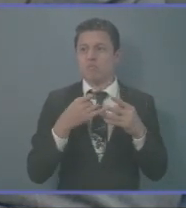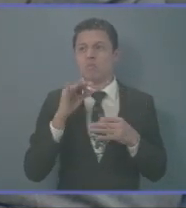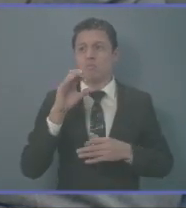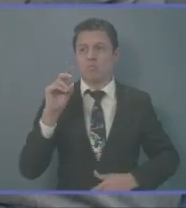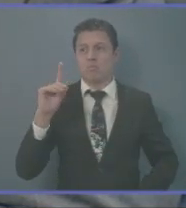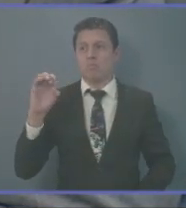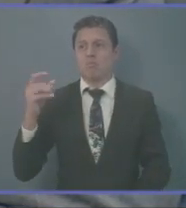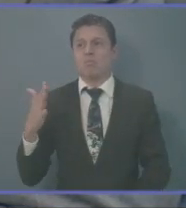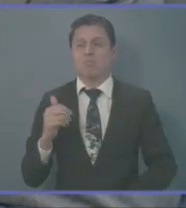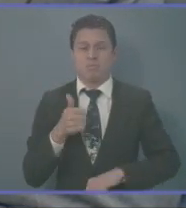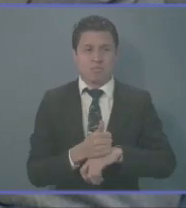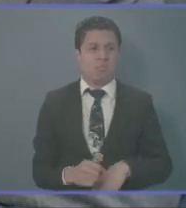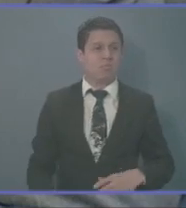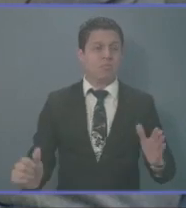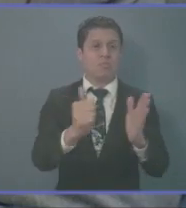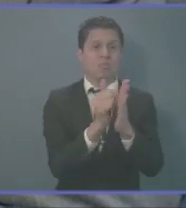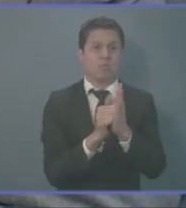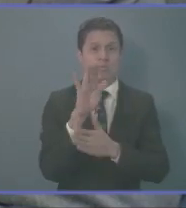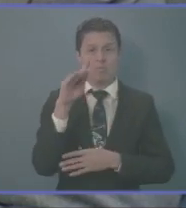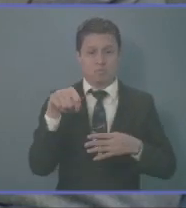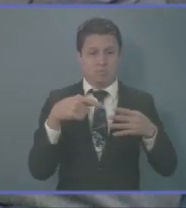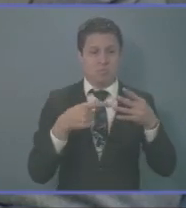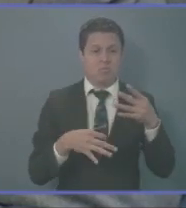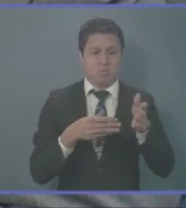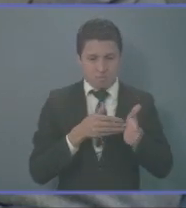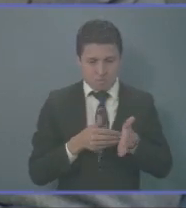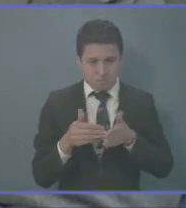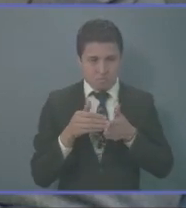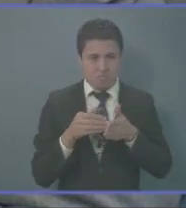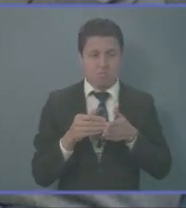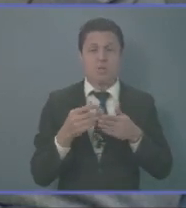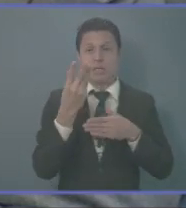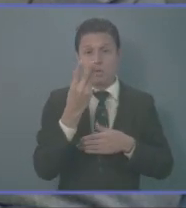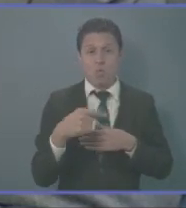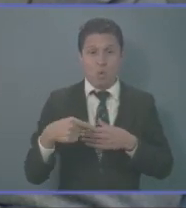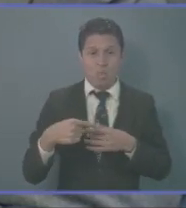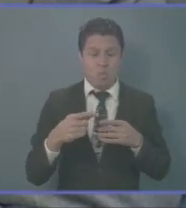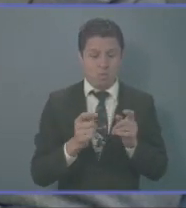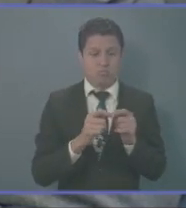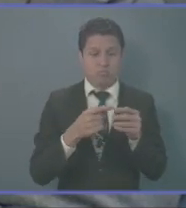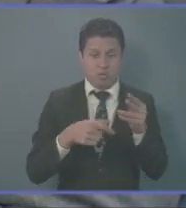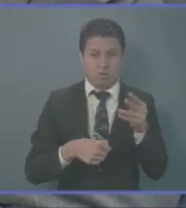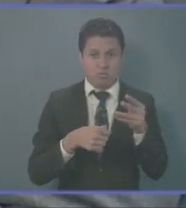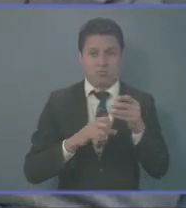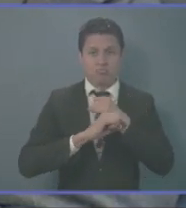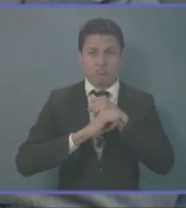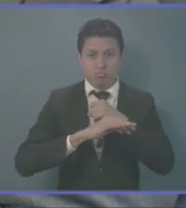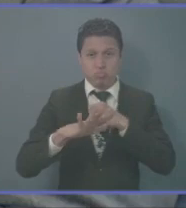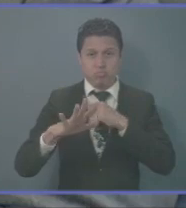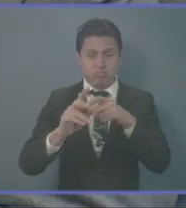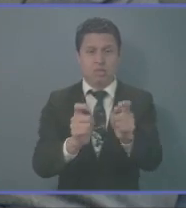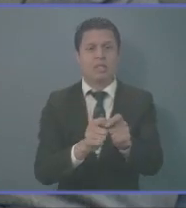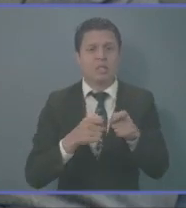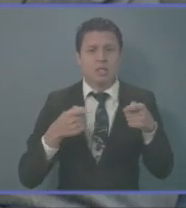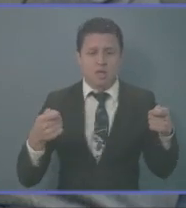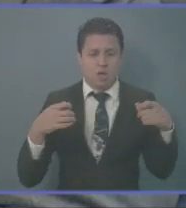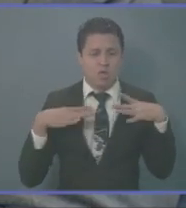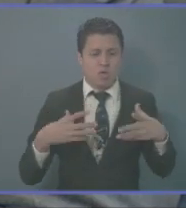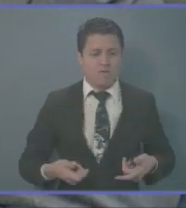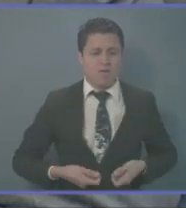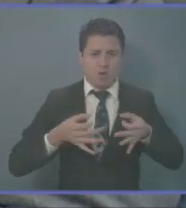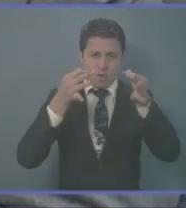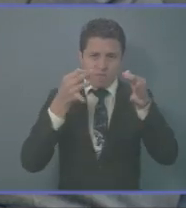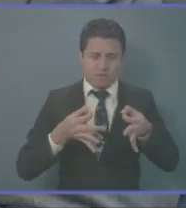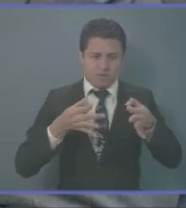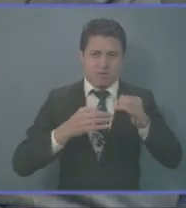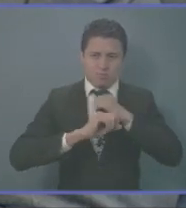FODES. Artículo 4. El presente decreto entrará en vigencia a partir de la publicación en el Diario Oficial,